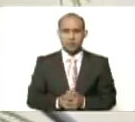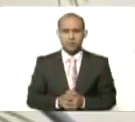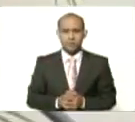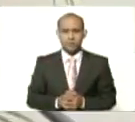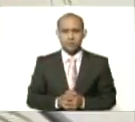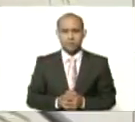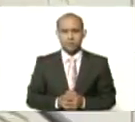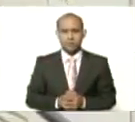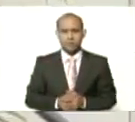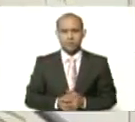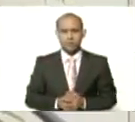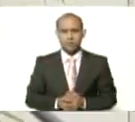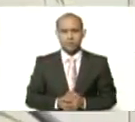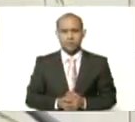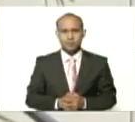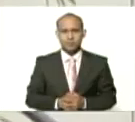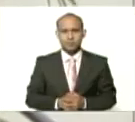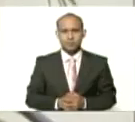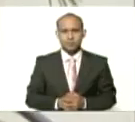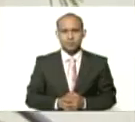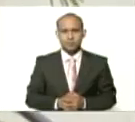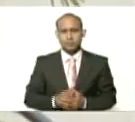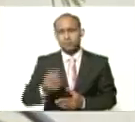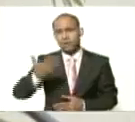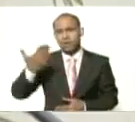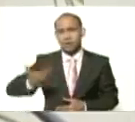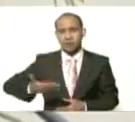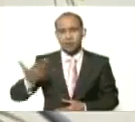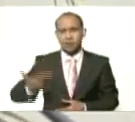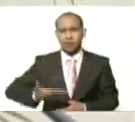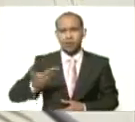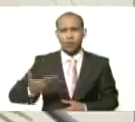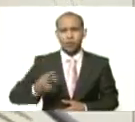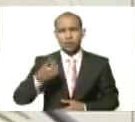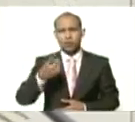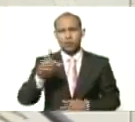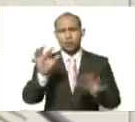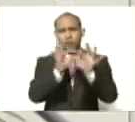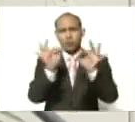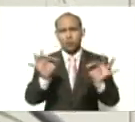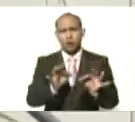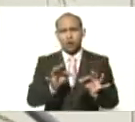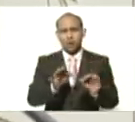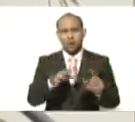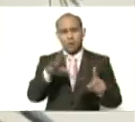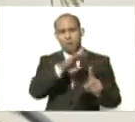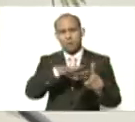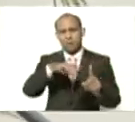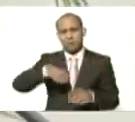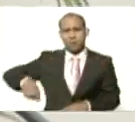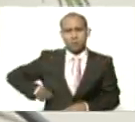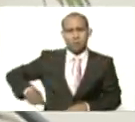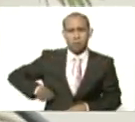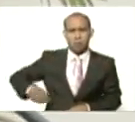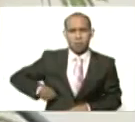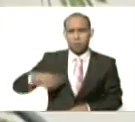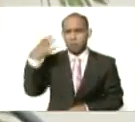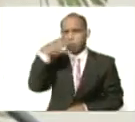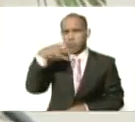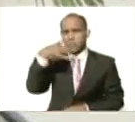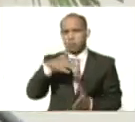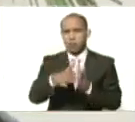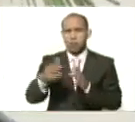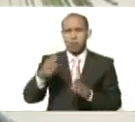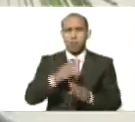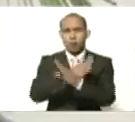primer viceprimer ministro. Muy importante, porque una de las formas de chantaje también en este bloqueo